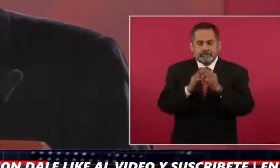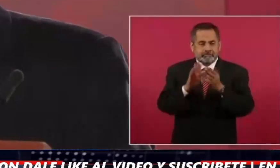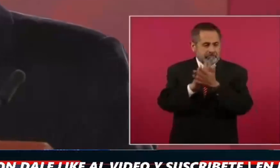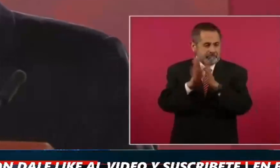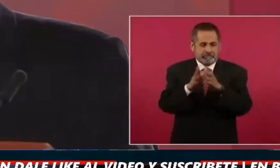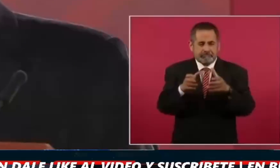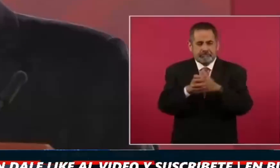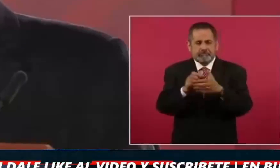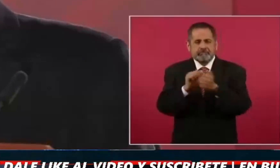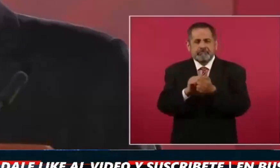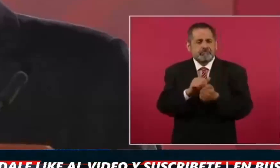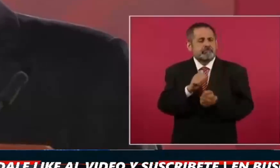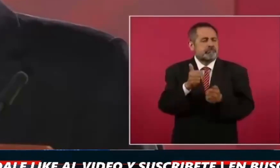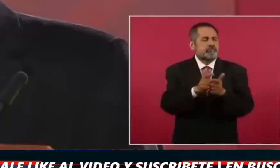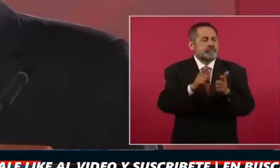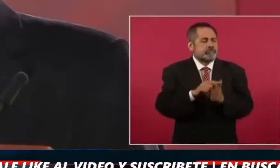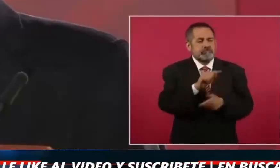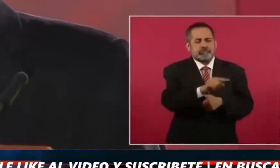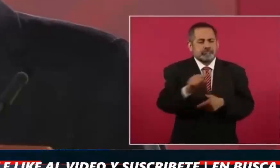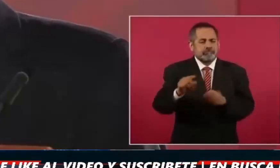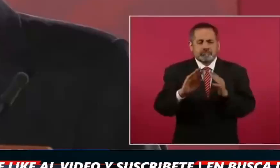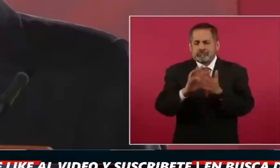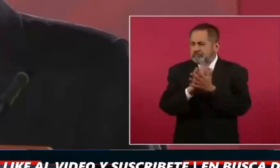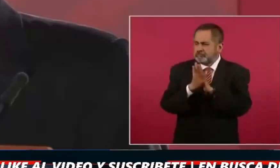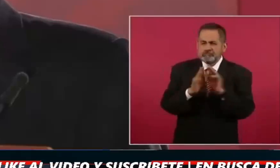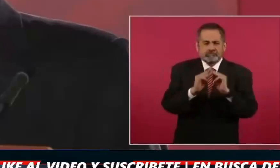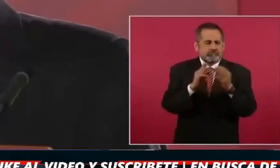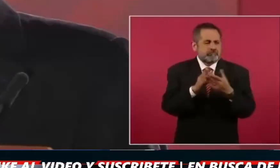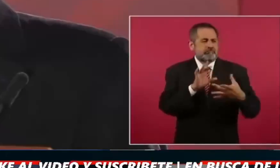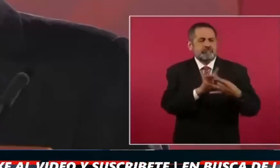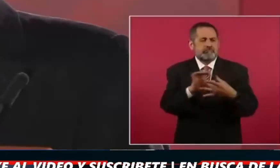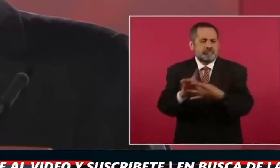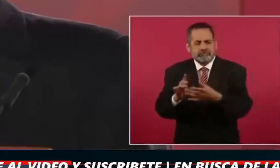narcotráfico o con grupos de narcotraficantes.